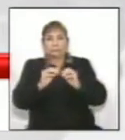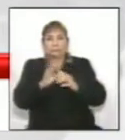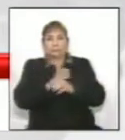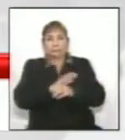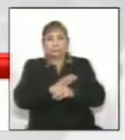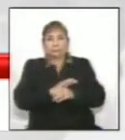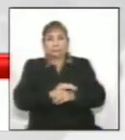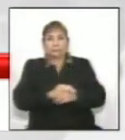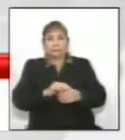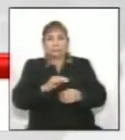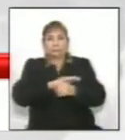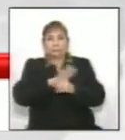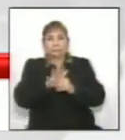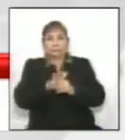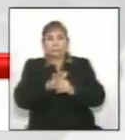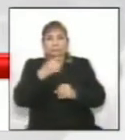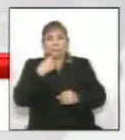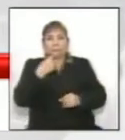de COVID-19 son